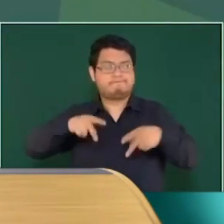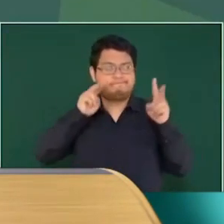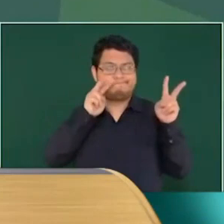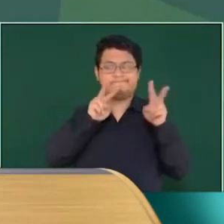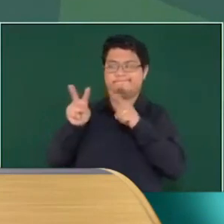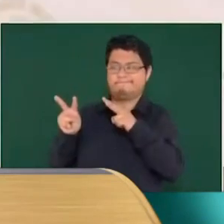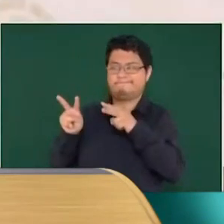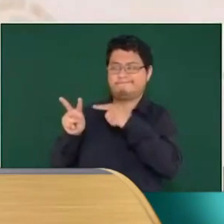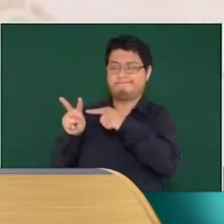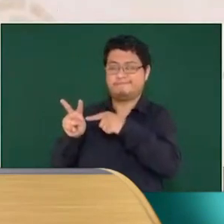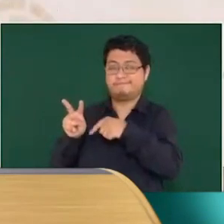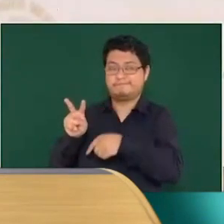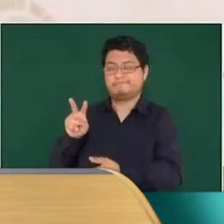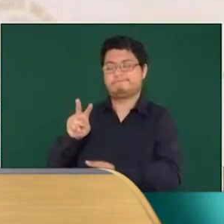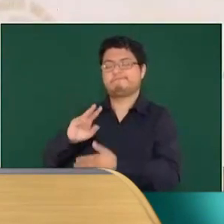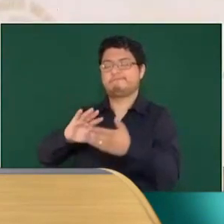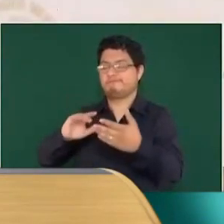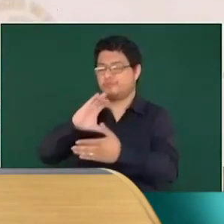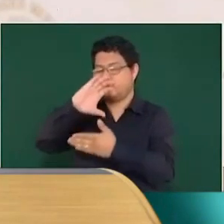están violando la Constitución